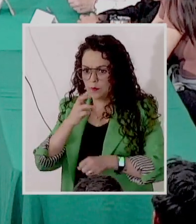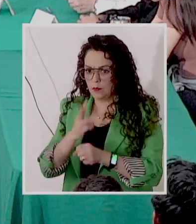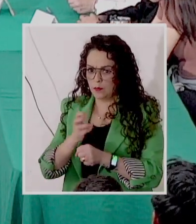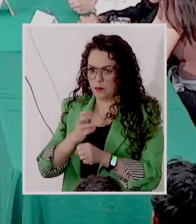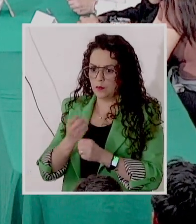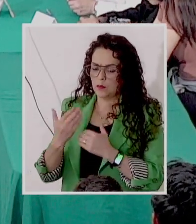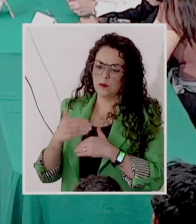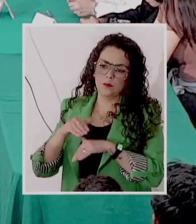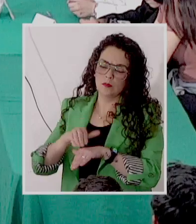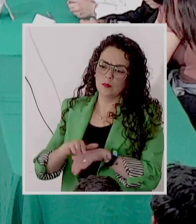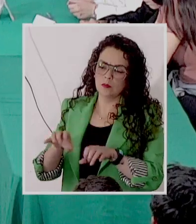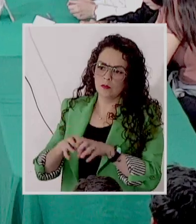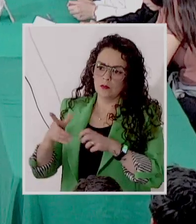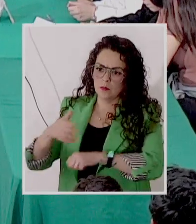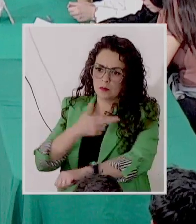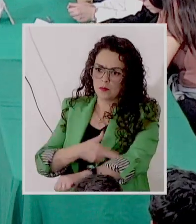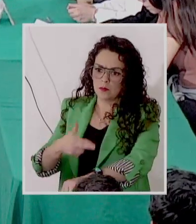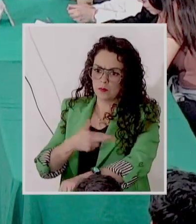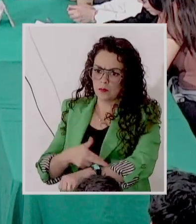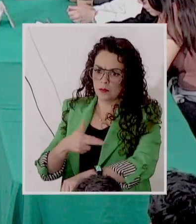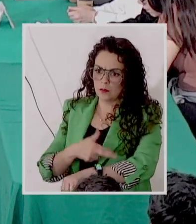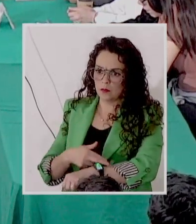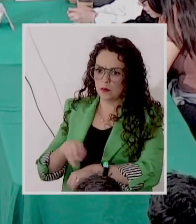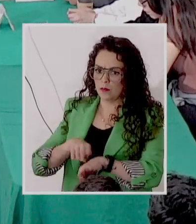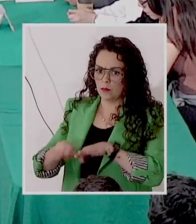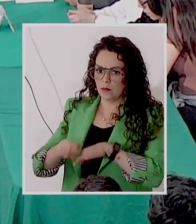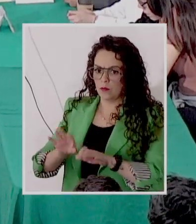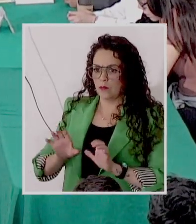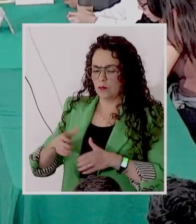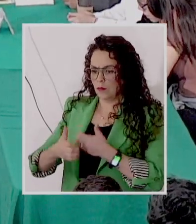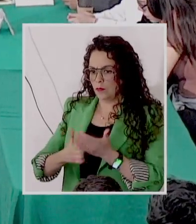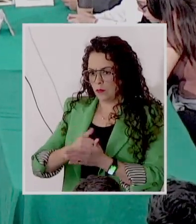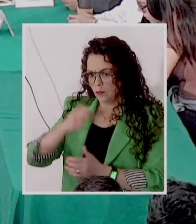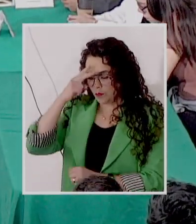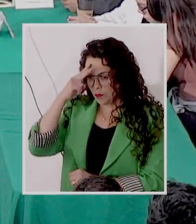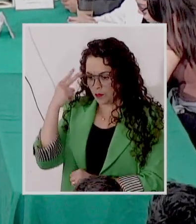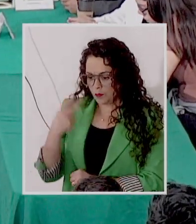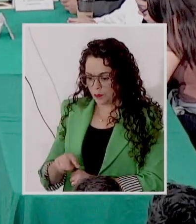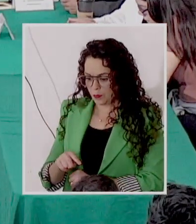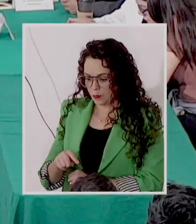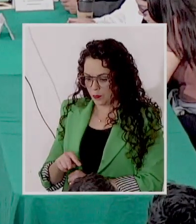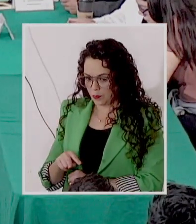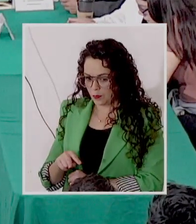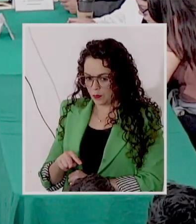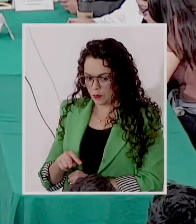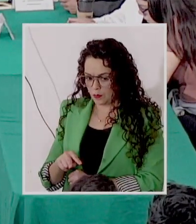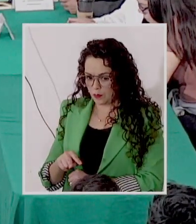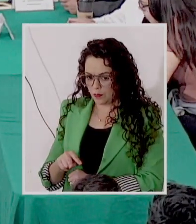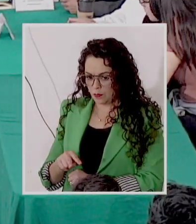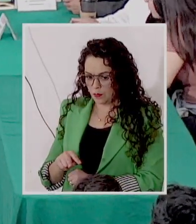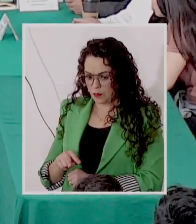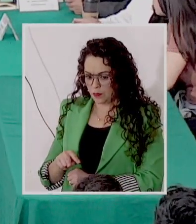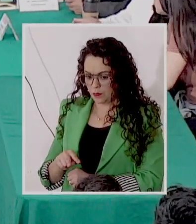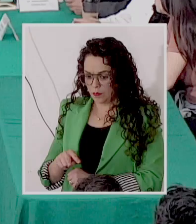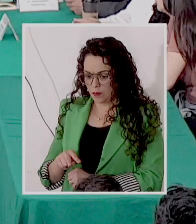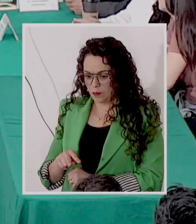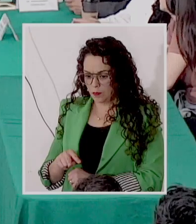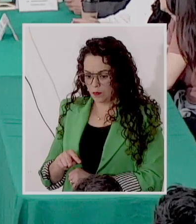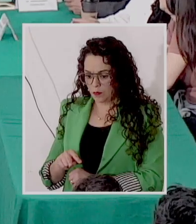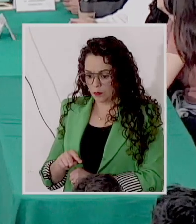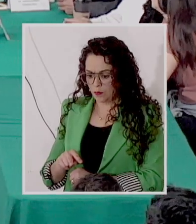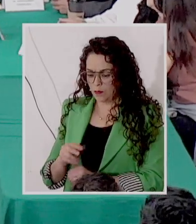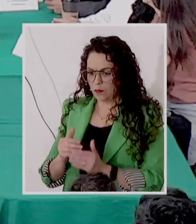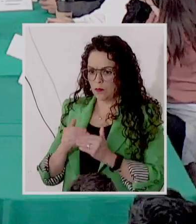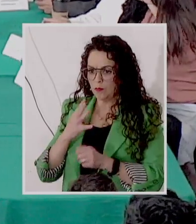procedimiento aplicable a las sesiones del Congreso de la Ciudad de México en carácter de constituyente permanente. 4.